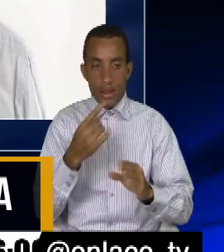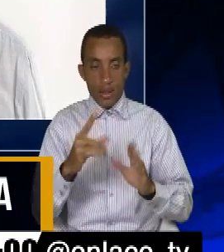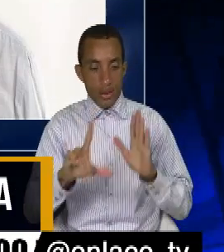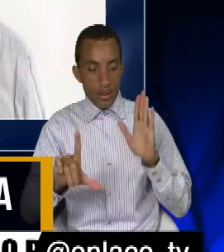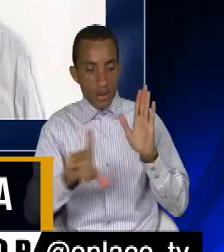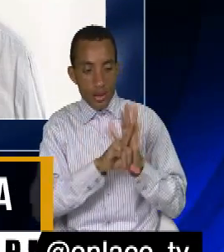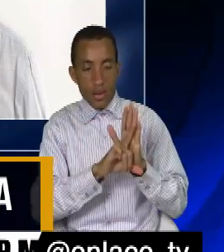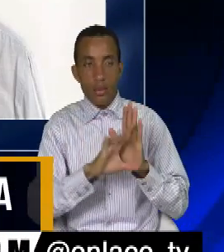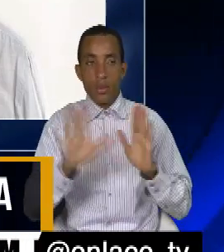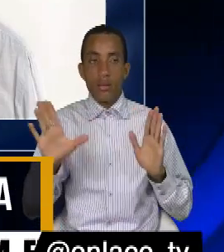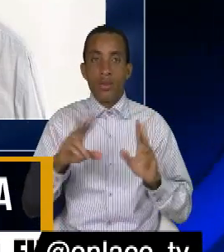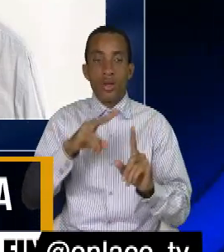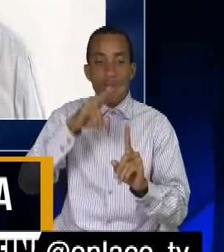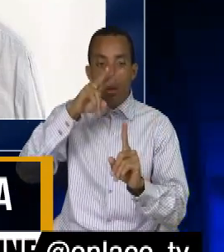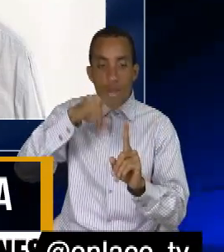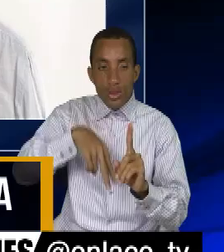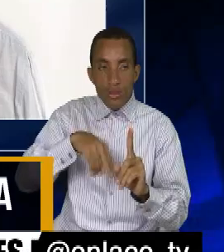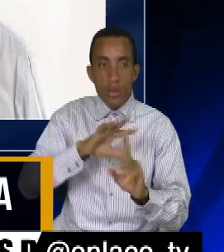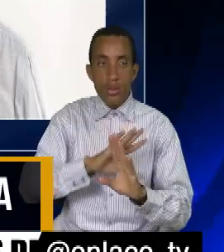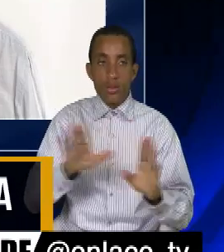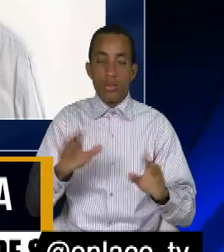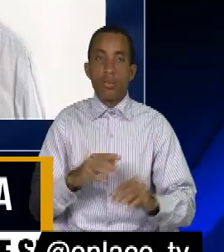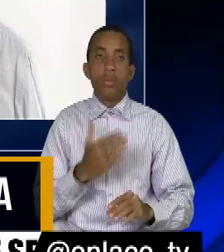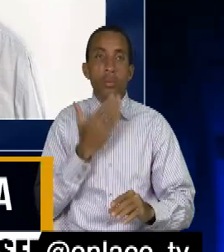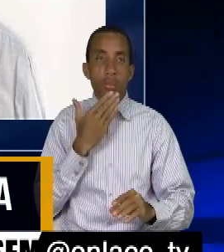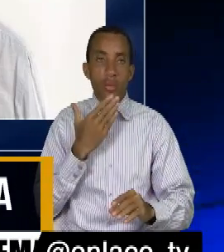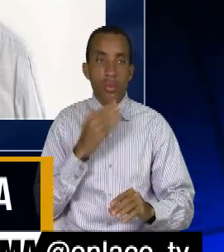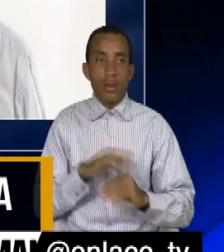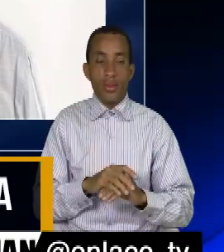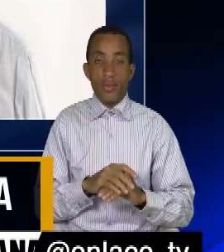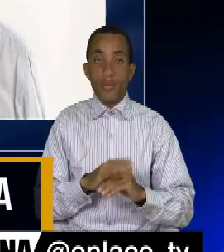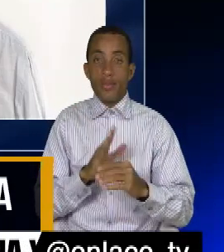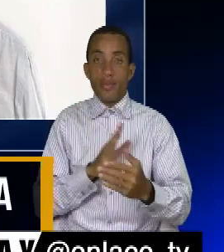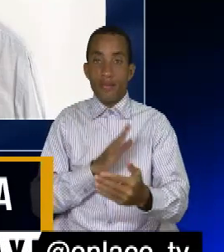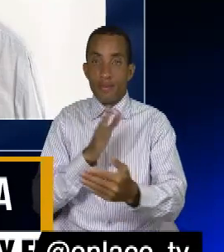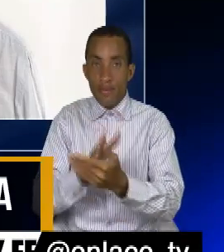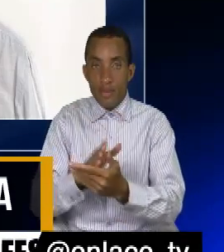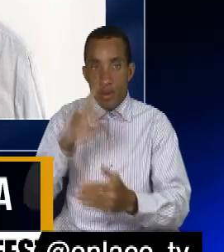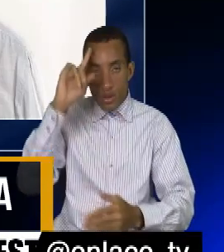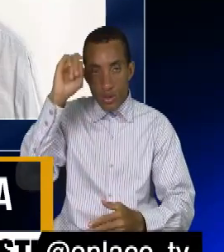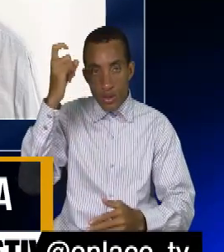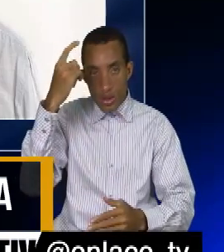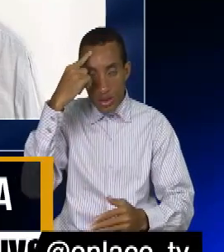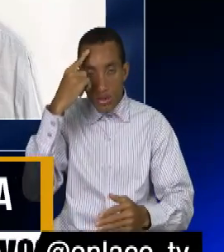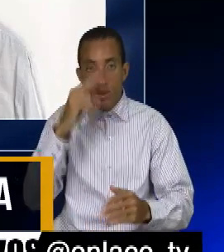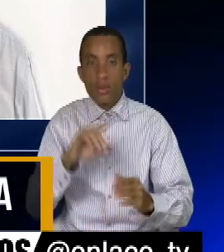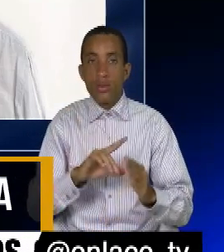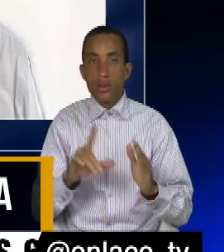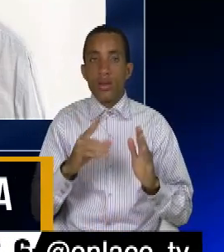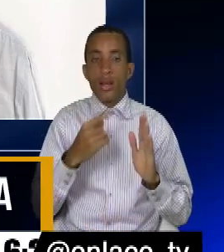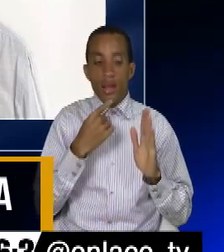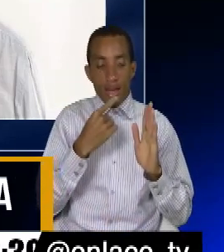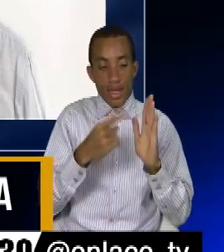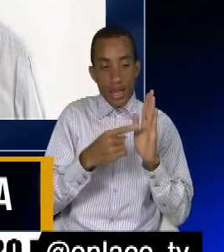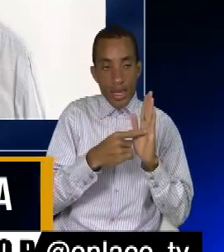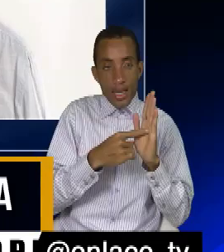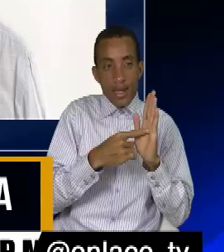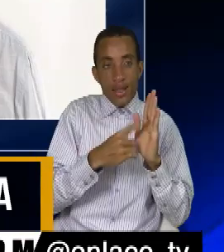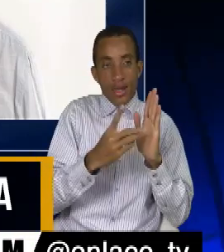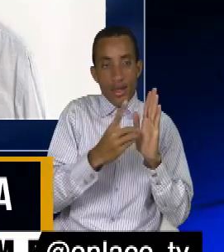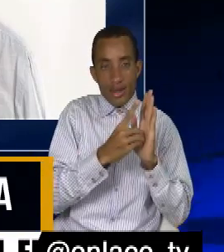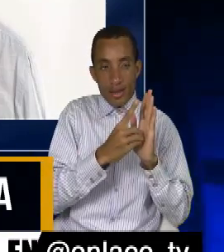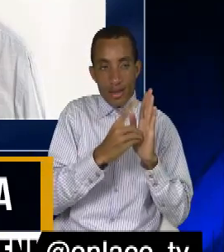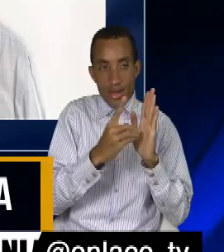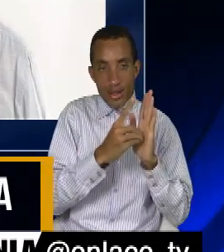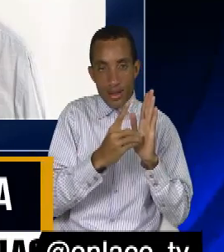un máximo de 2 meses, creo que un tiempo prudente, y voy de aquí a la gobernación a sacar ese decreto. Un tiempo prudente debe ser 1 mes, en 1 mes la